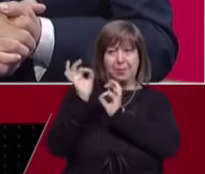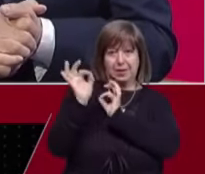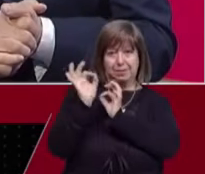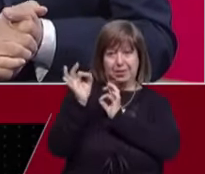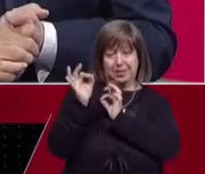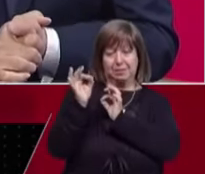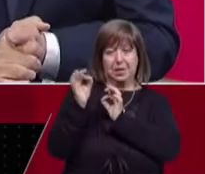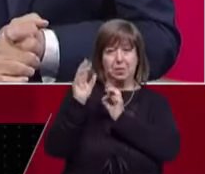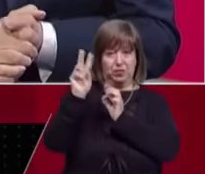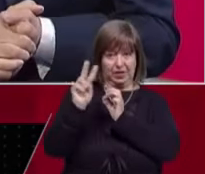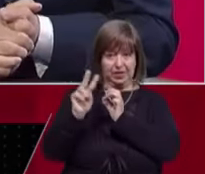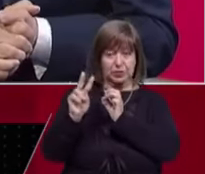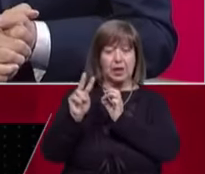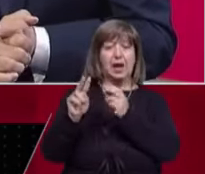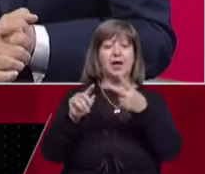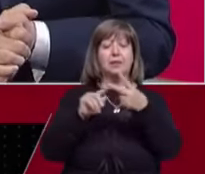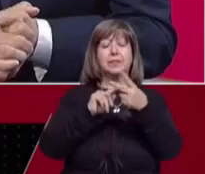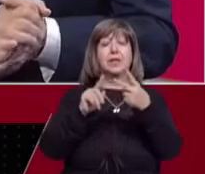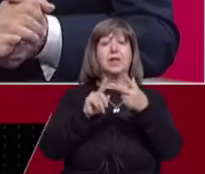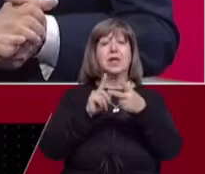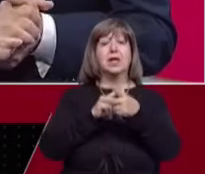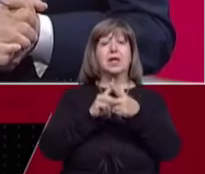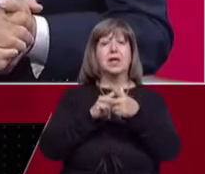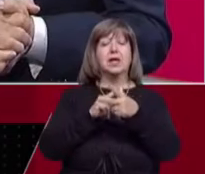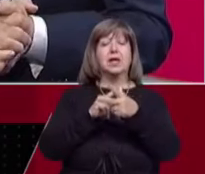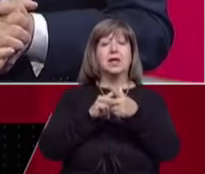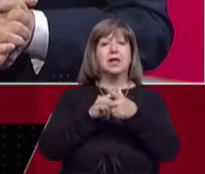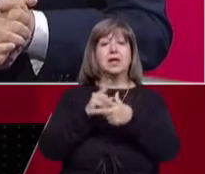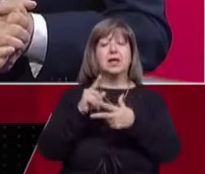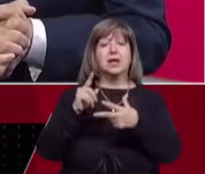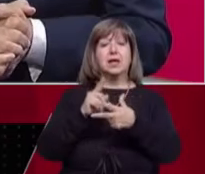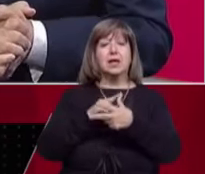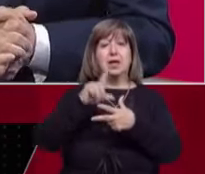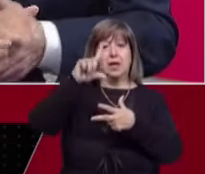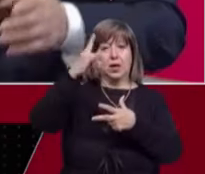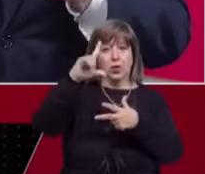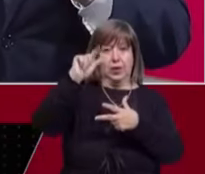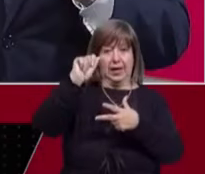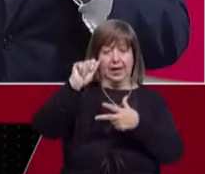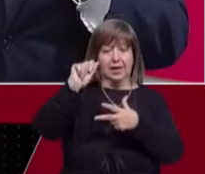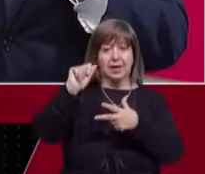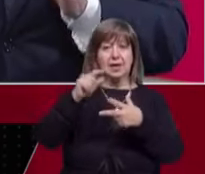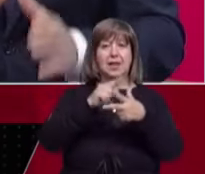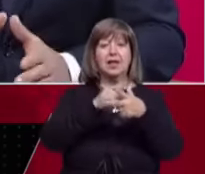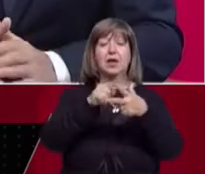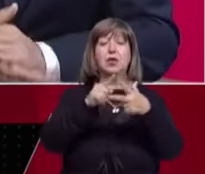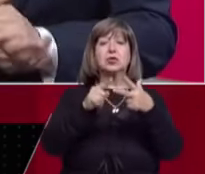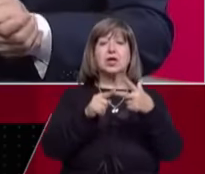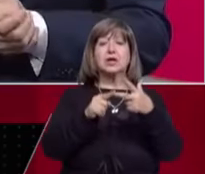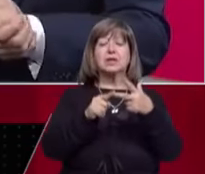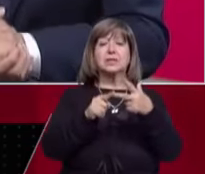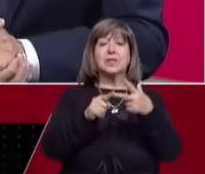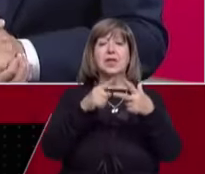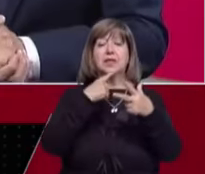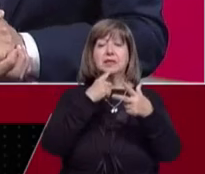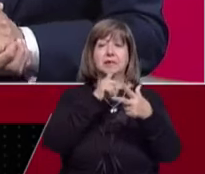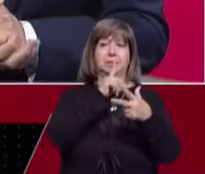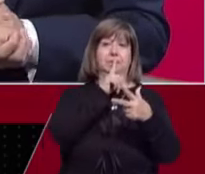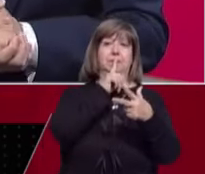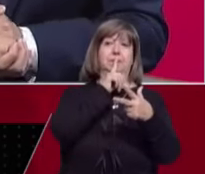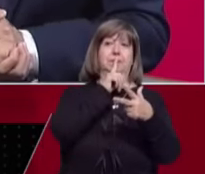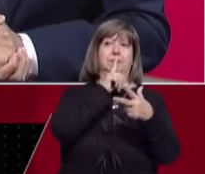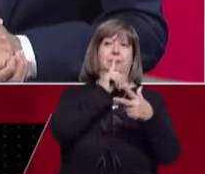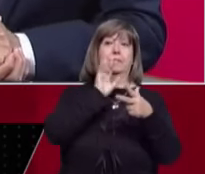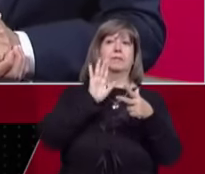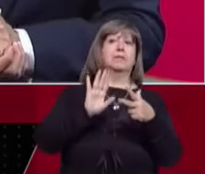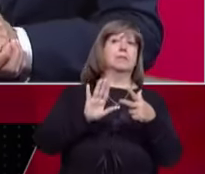con Venezuela, y lo mismo decía recién, de Lula, han manifestado cautela. Quieren